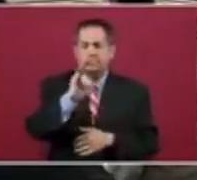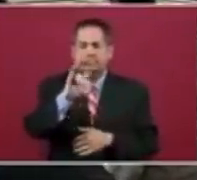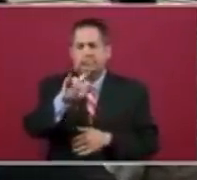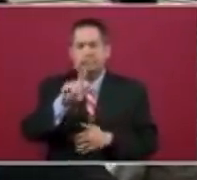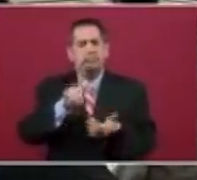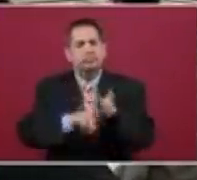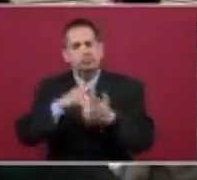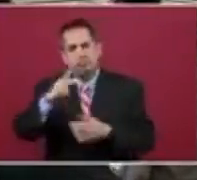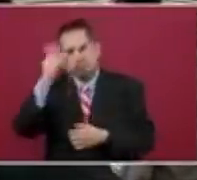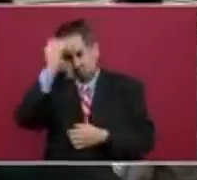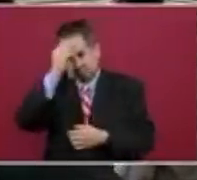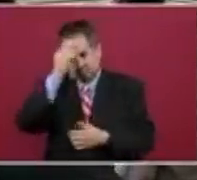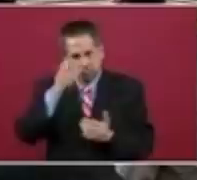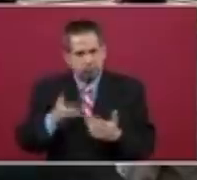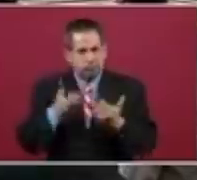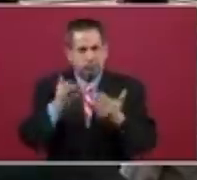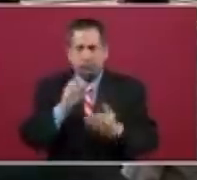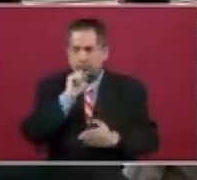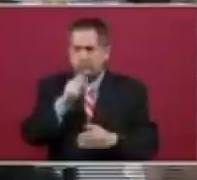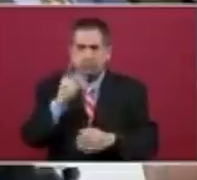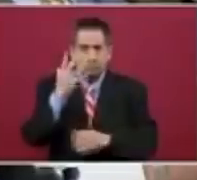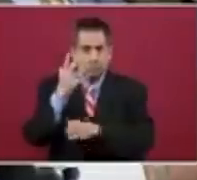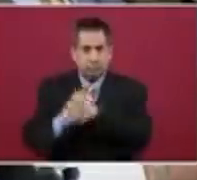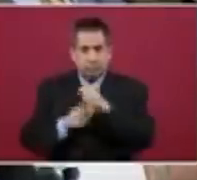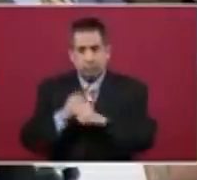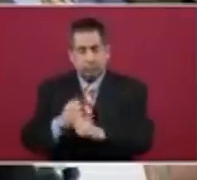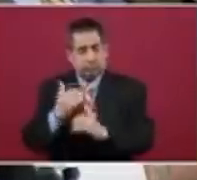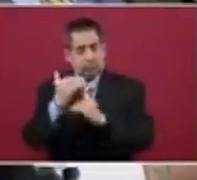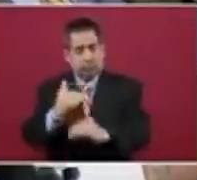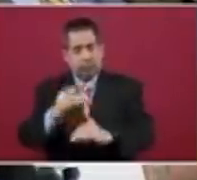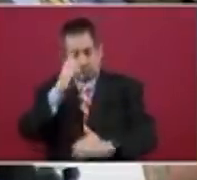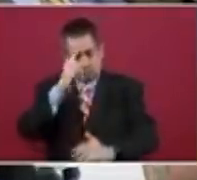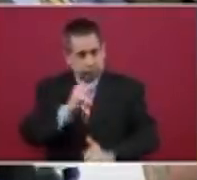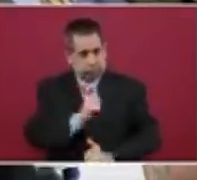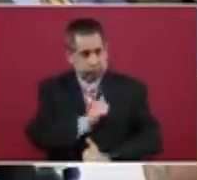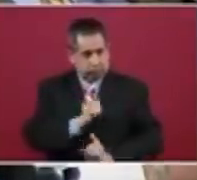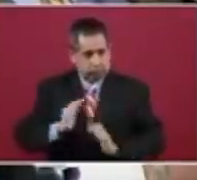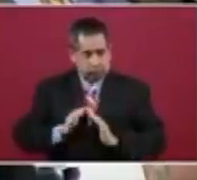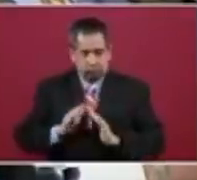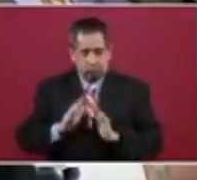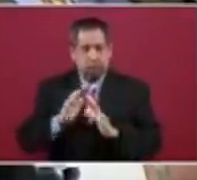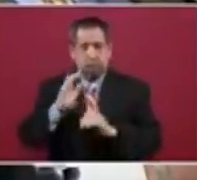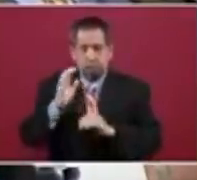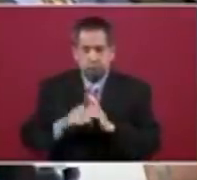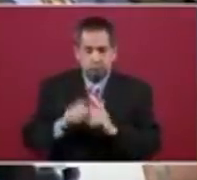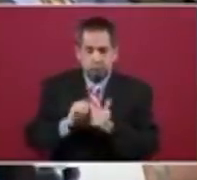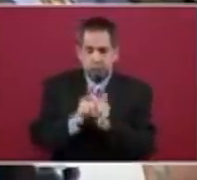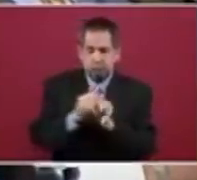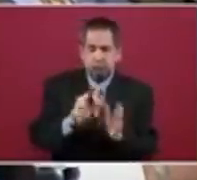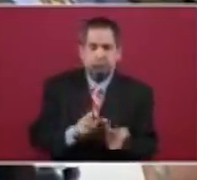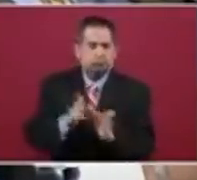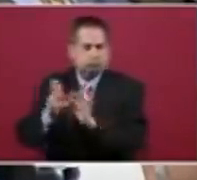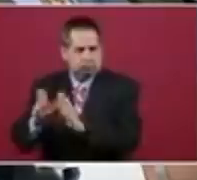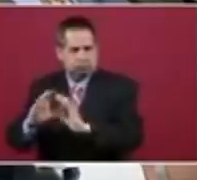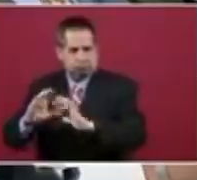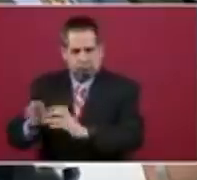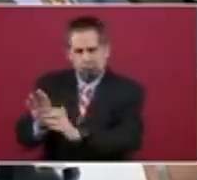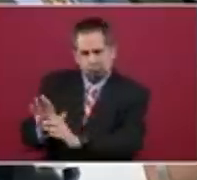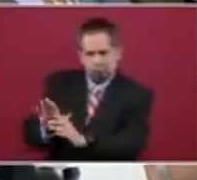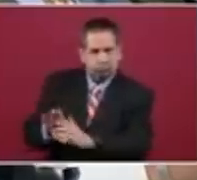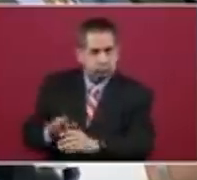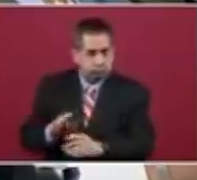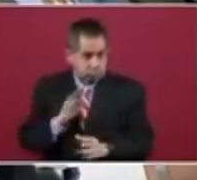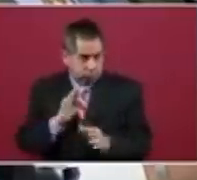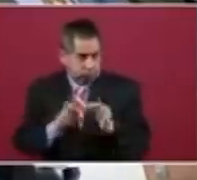opinión, y también con estos 5 años de plazo para que las dar a las Fuerzas Armadas. ¿Se logrará cumplir